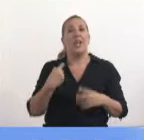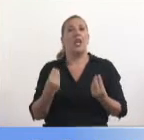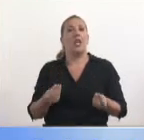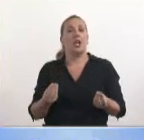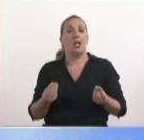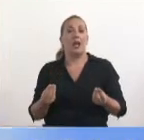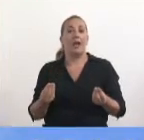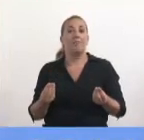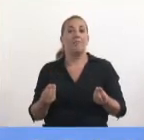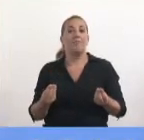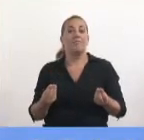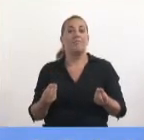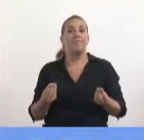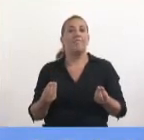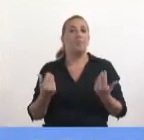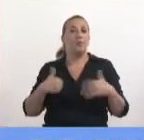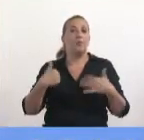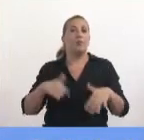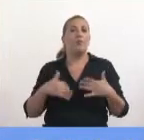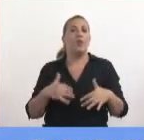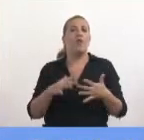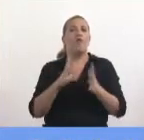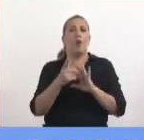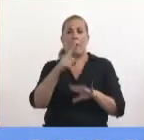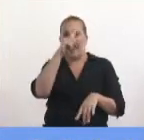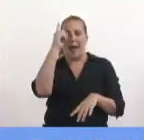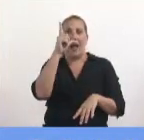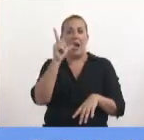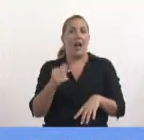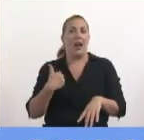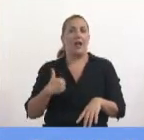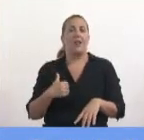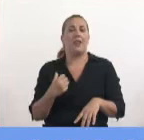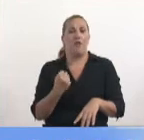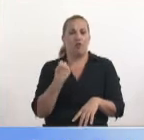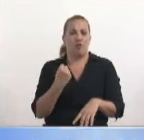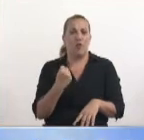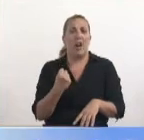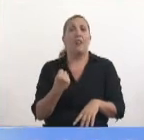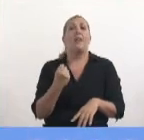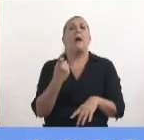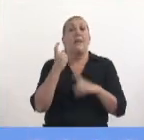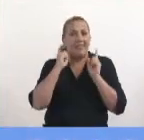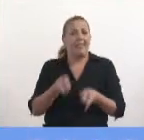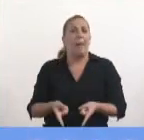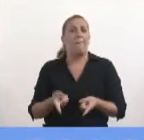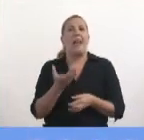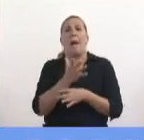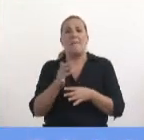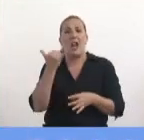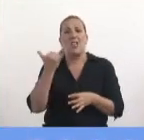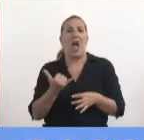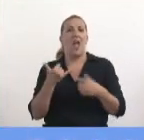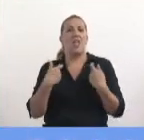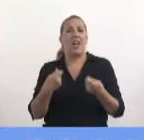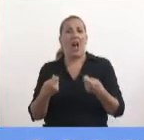una nación muy grande, muy fuerte, pero que a su vez está cargada de gastos, y ese Estado Nacional